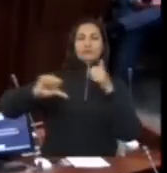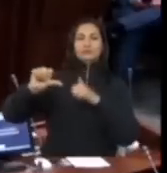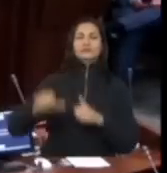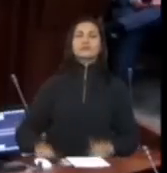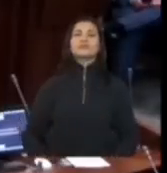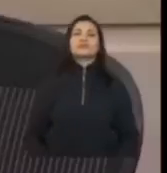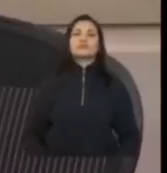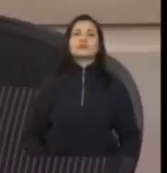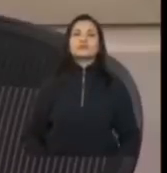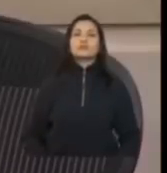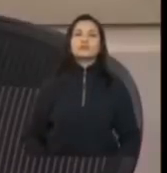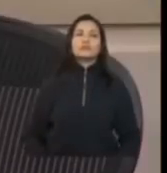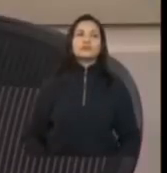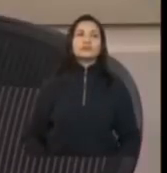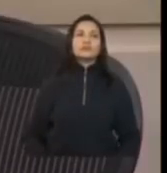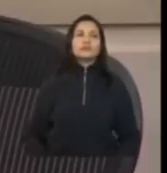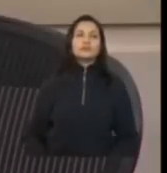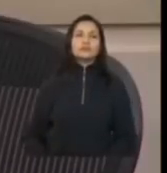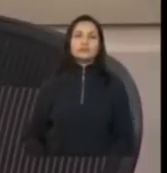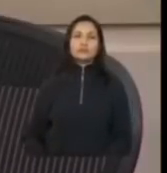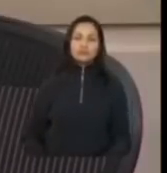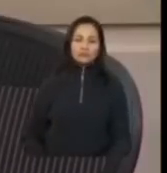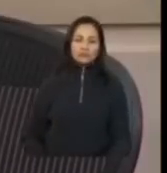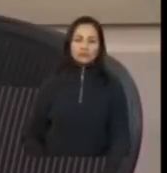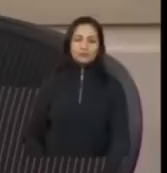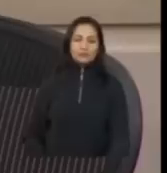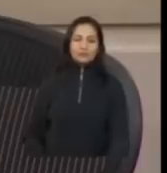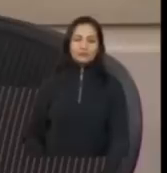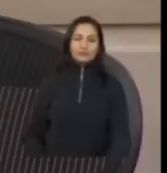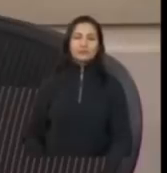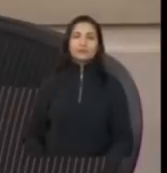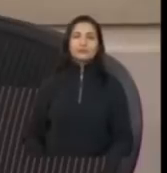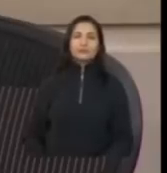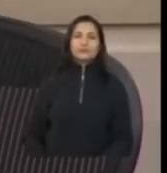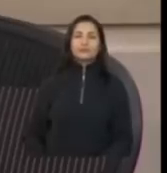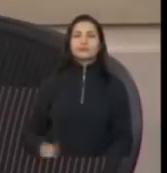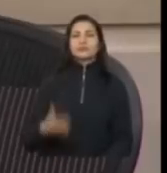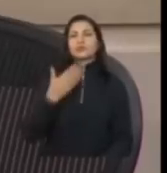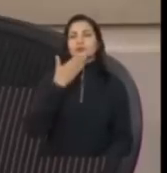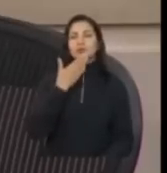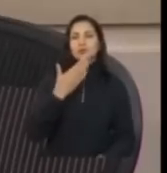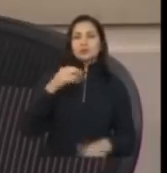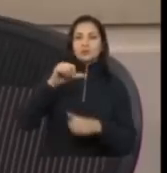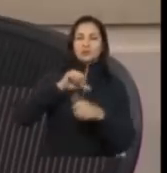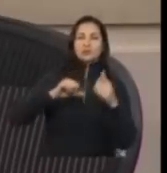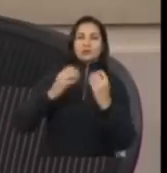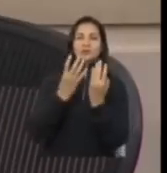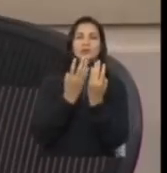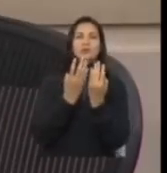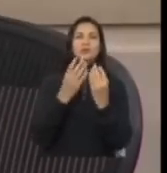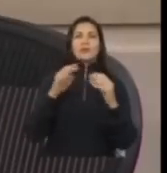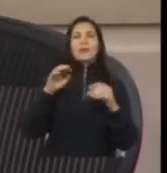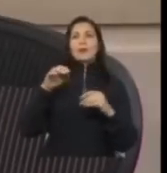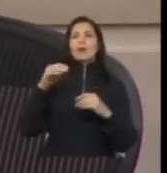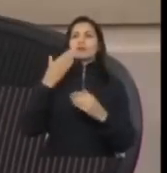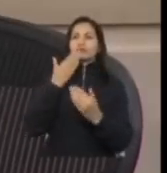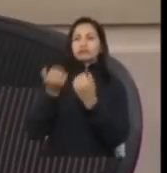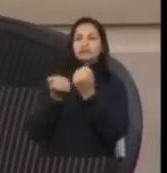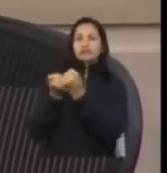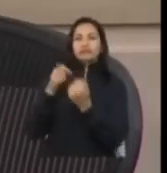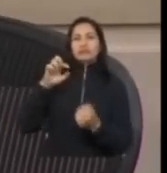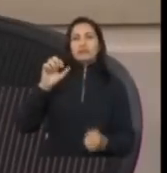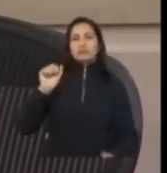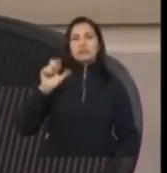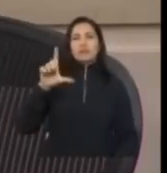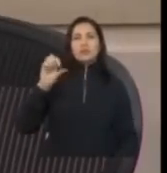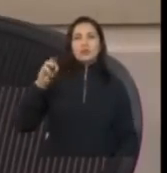Muchas gracias, presidente. Queremos anunciar que desde la bancada del Partido Mira vamos a apoyar este proyecto. Senadora Paloma Valencia, saludamos que haya un